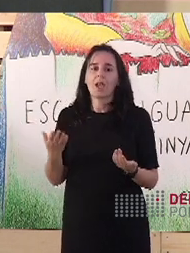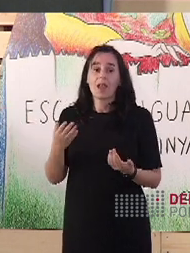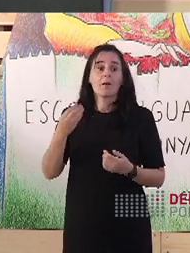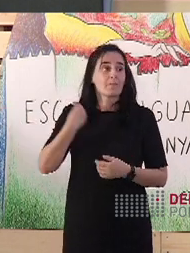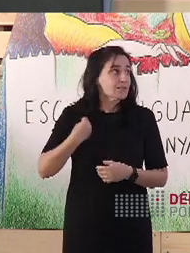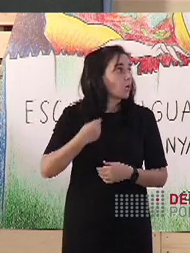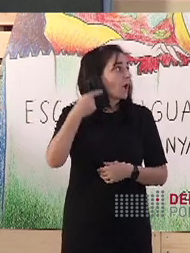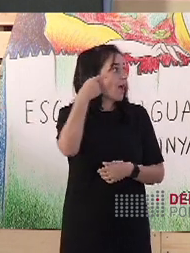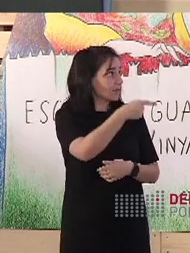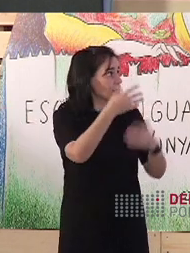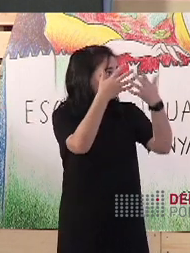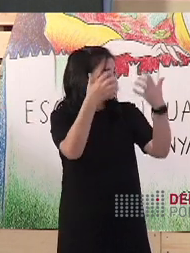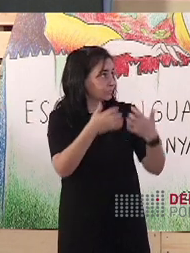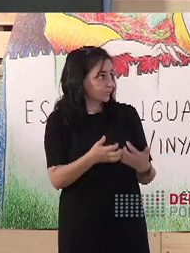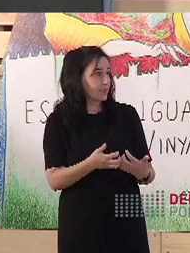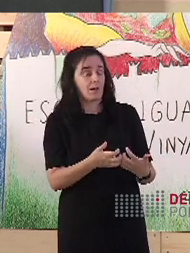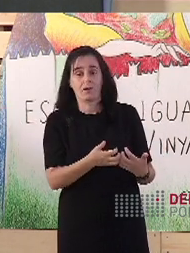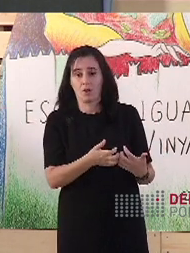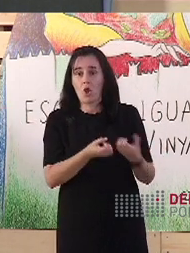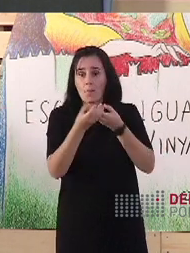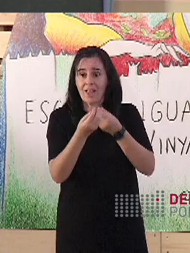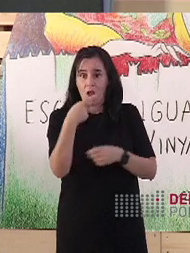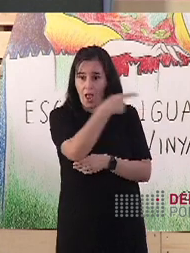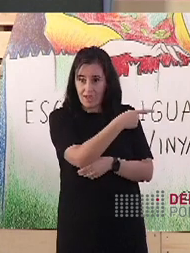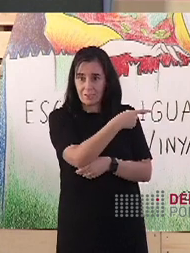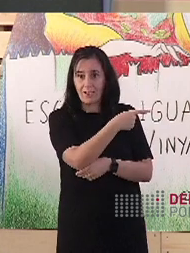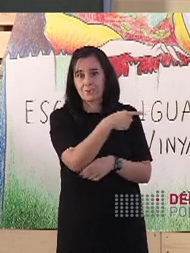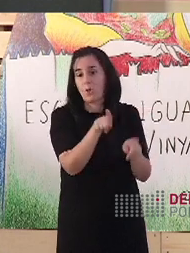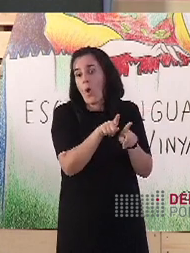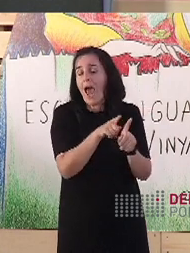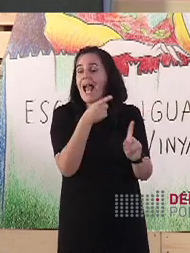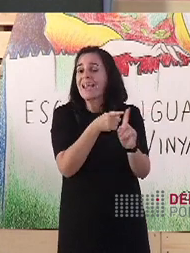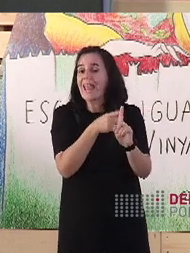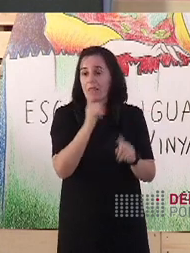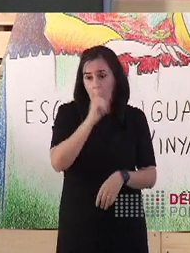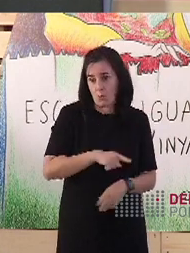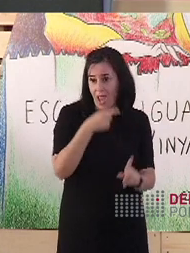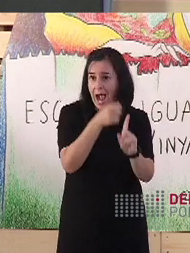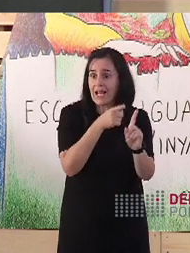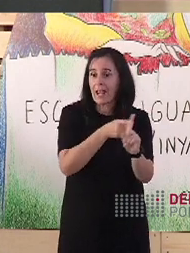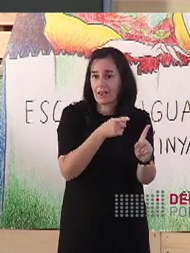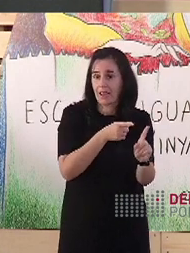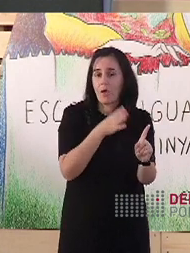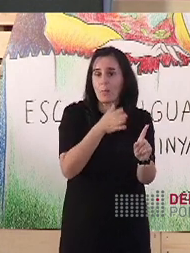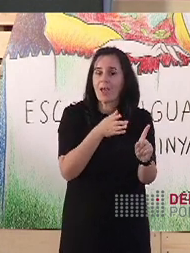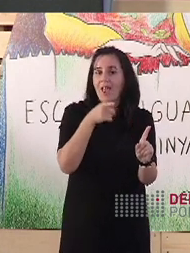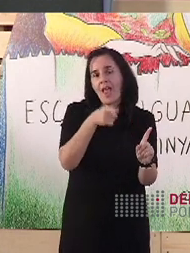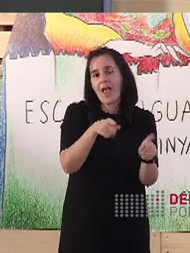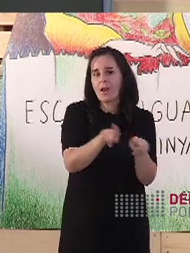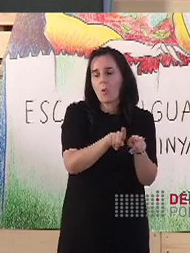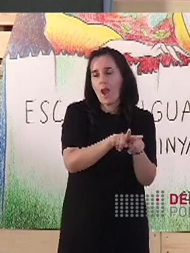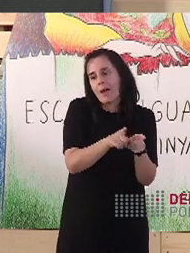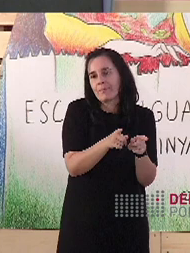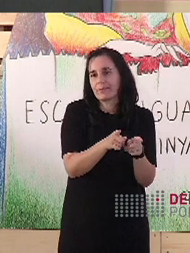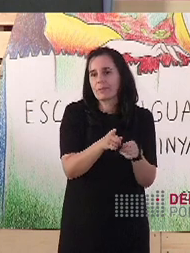este comentario tan bonito de este putero pues sea un comentario de un cliente, ¿no? Porque el putero prostituidor pasaría a ser un